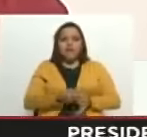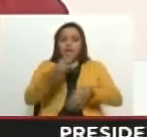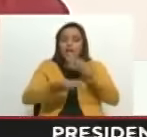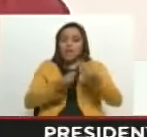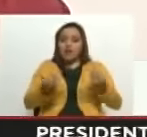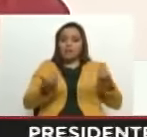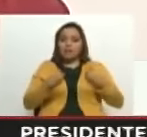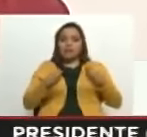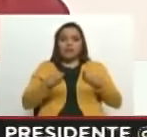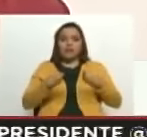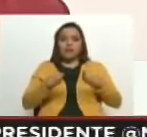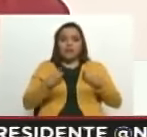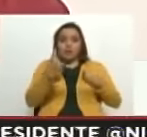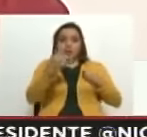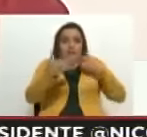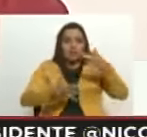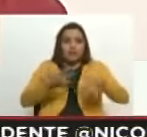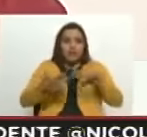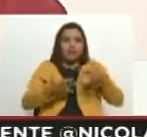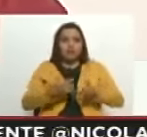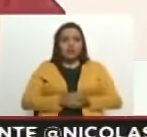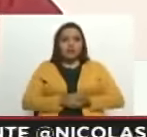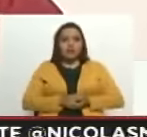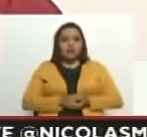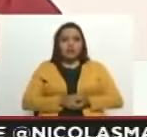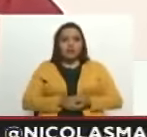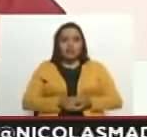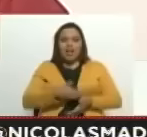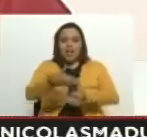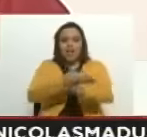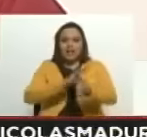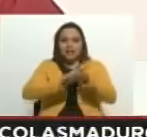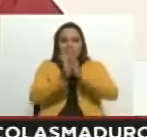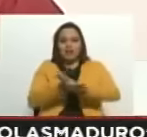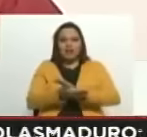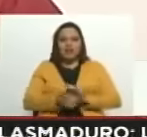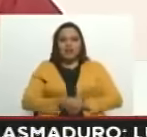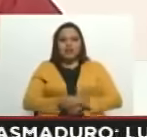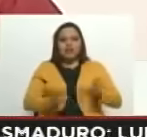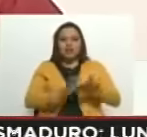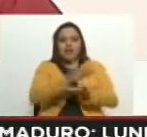revivieron en un solo evento la figura extinta del acta matavoto.